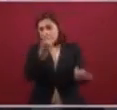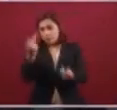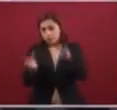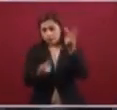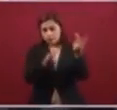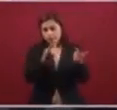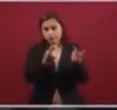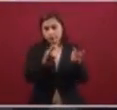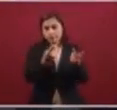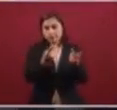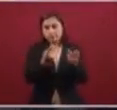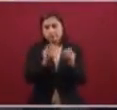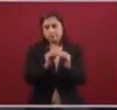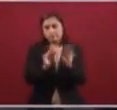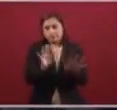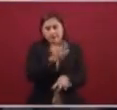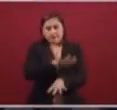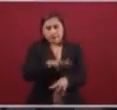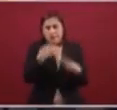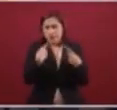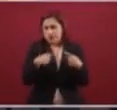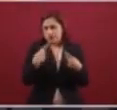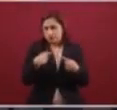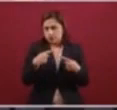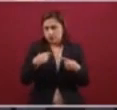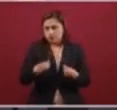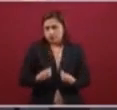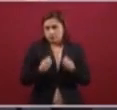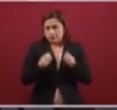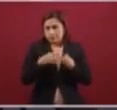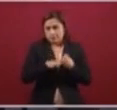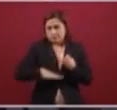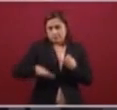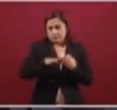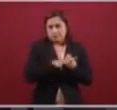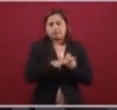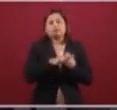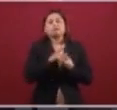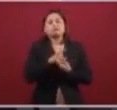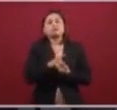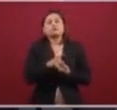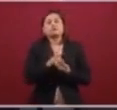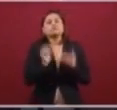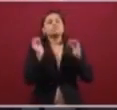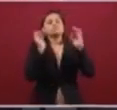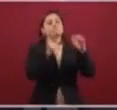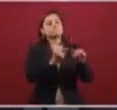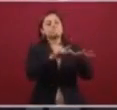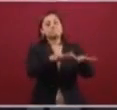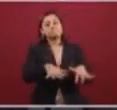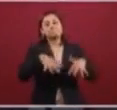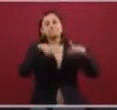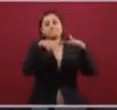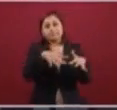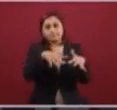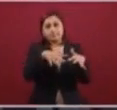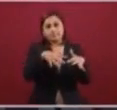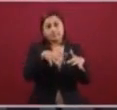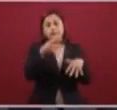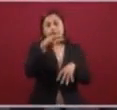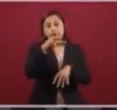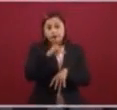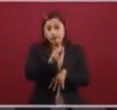estaba todo el pueblo pero no los kg seguramente